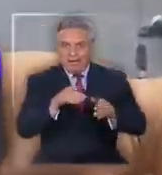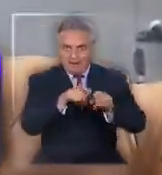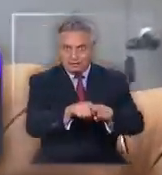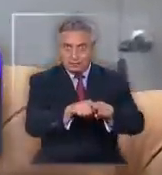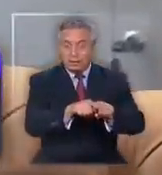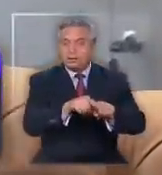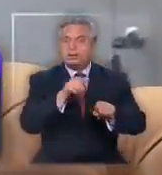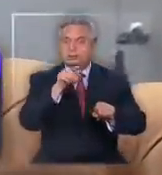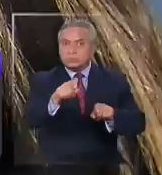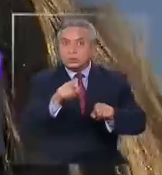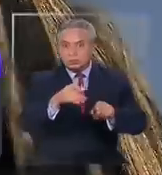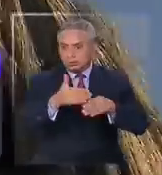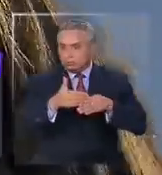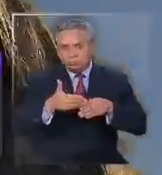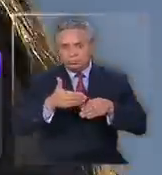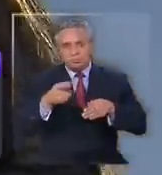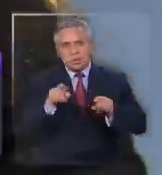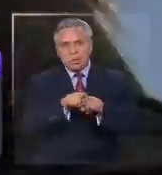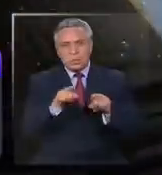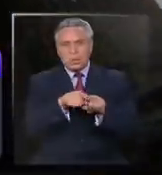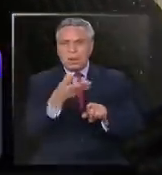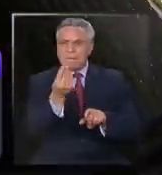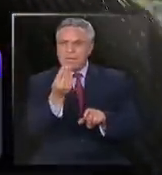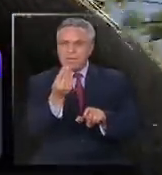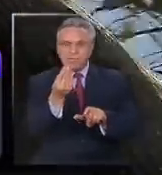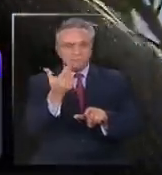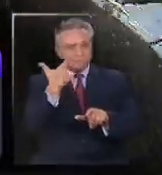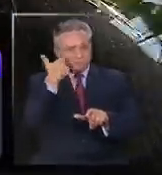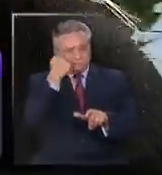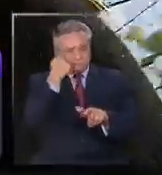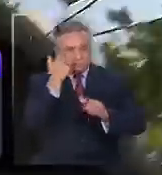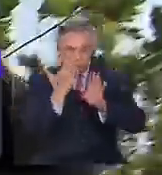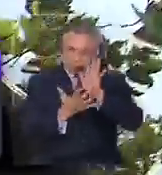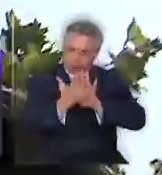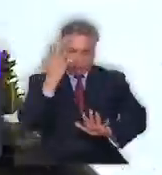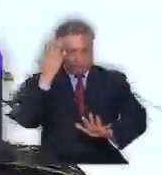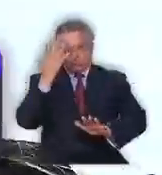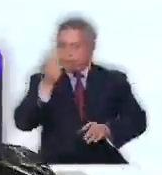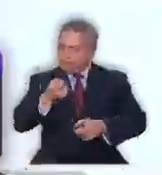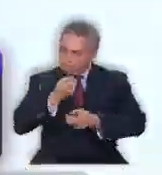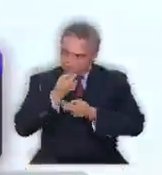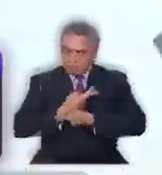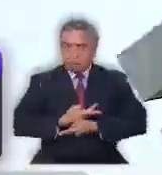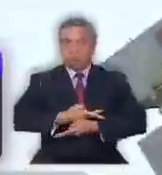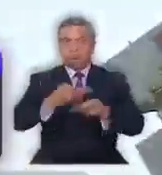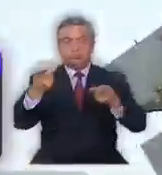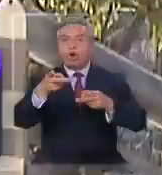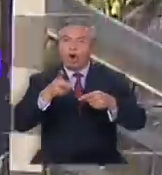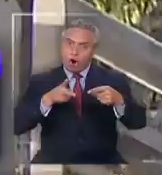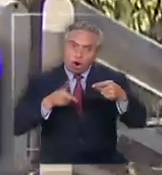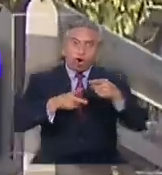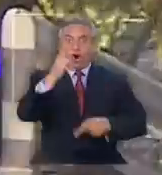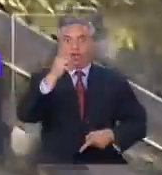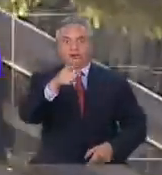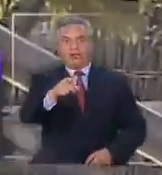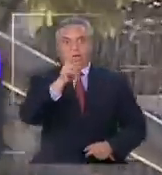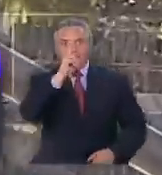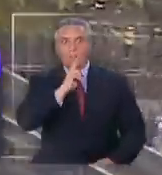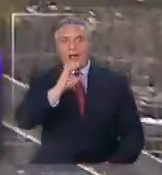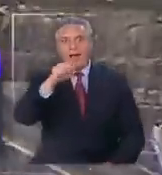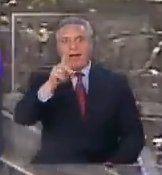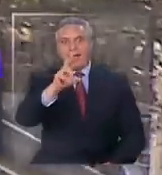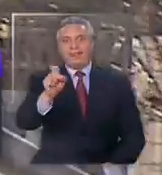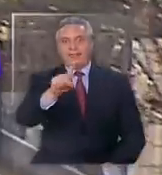Decidieron sobrepasar la línea del miedo, tomar el riesgo y elevar la voz para que no anden más Andrés Vega, libres, por las